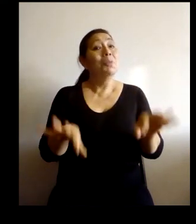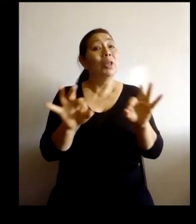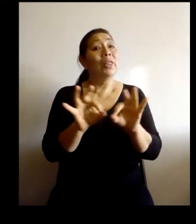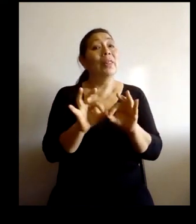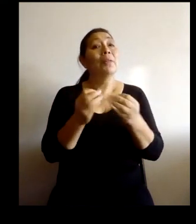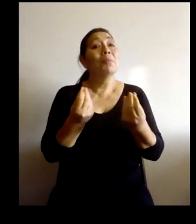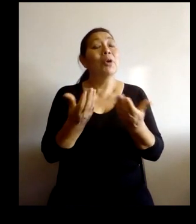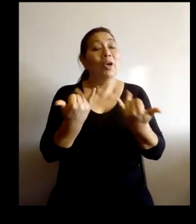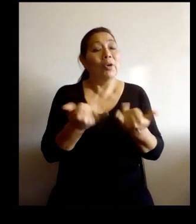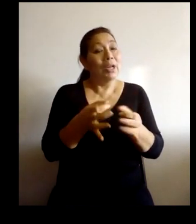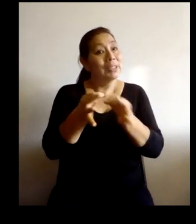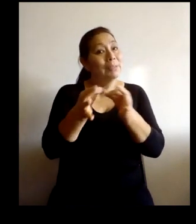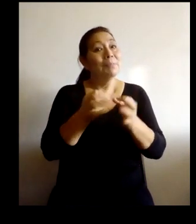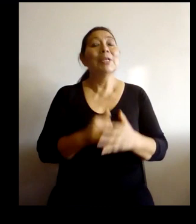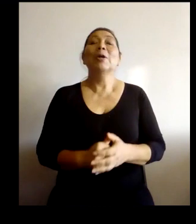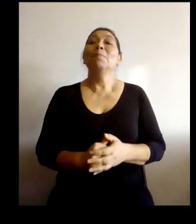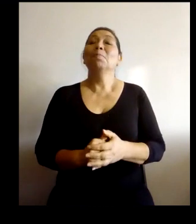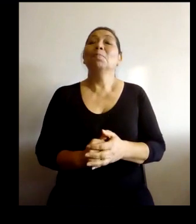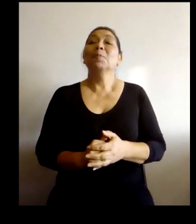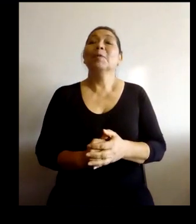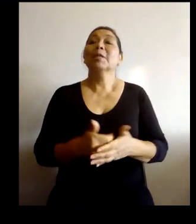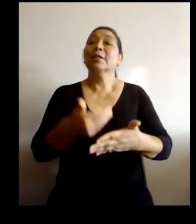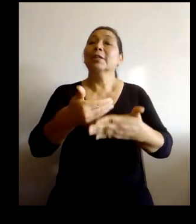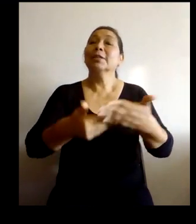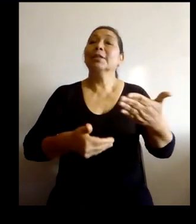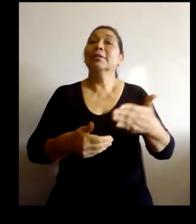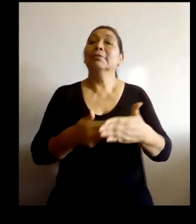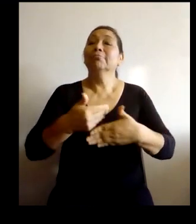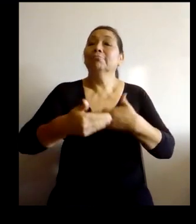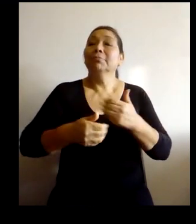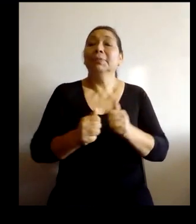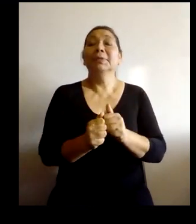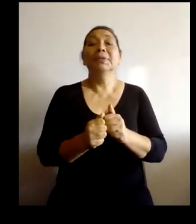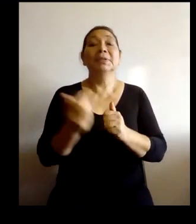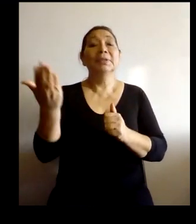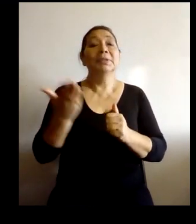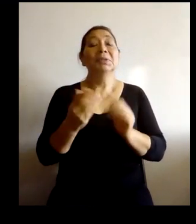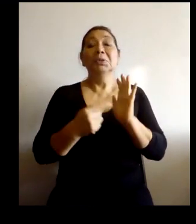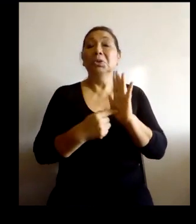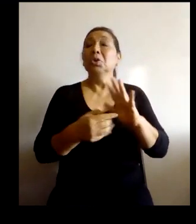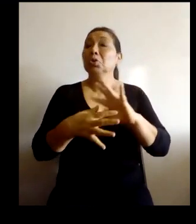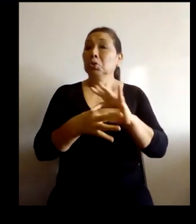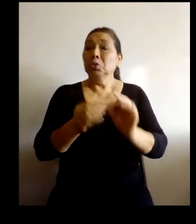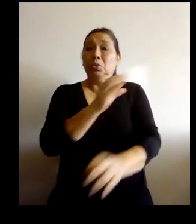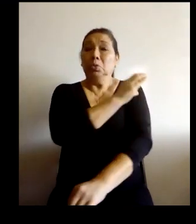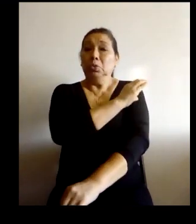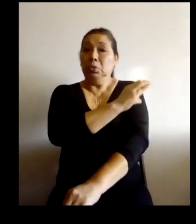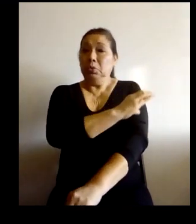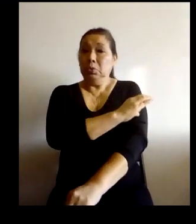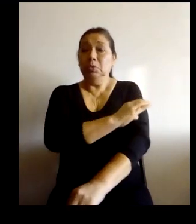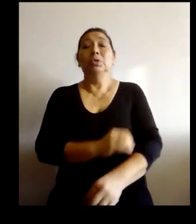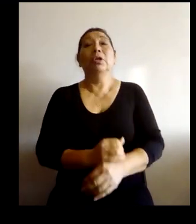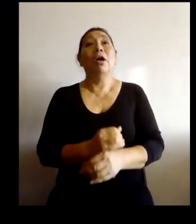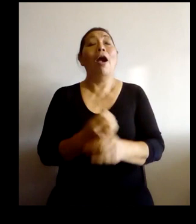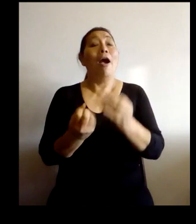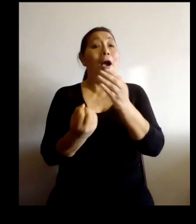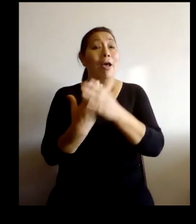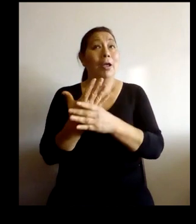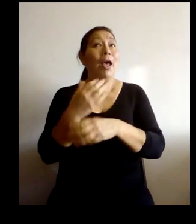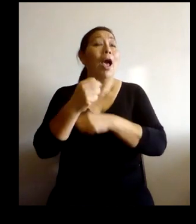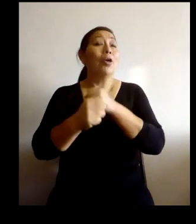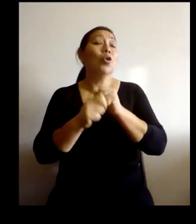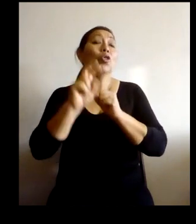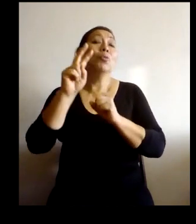muy importante por lo que viene a continuación. Los datos generales del demandante: él presenta una historia clínica del Hospital Honorio Delgado de Arequipa